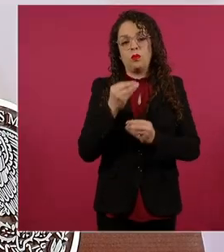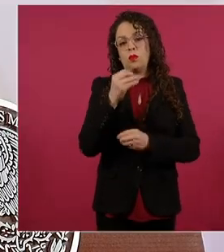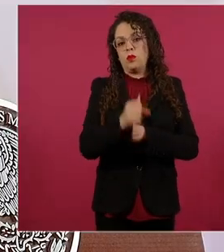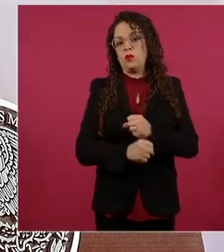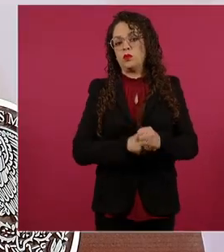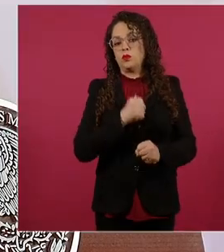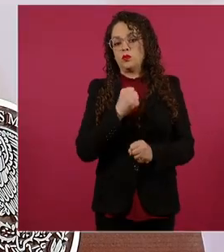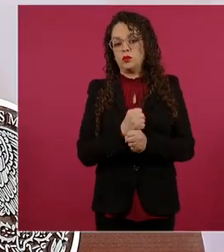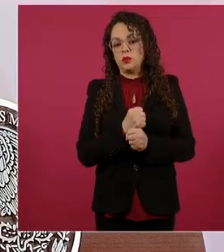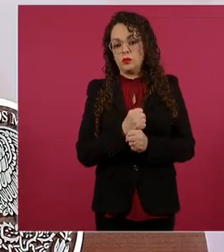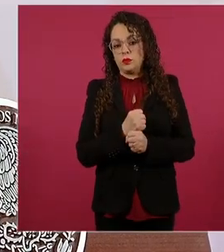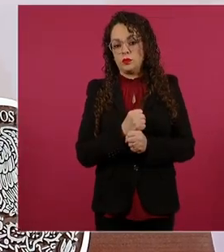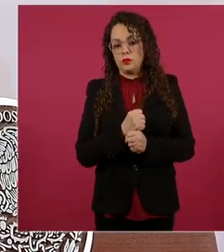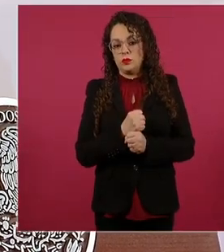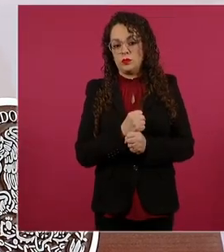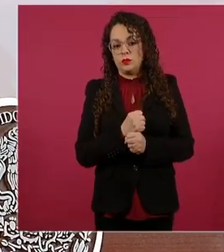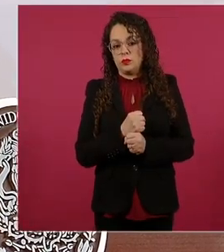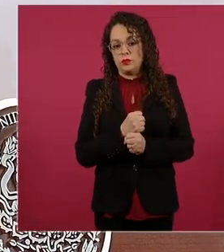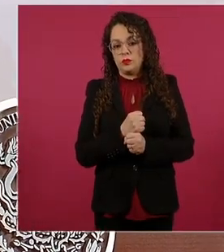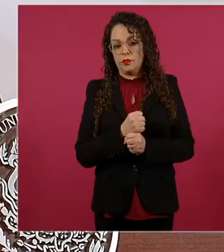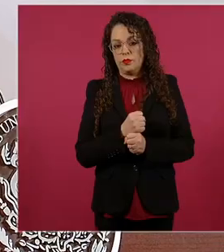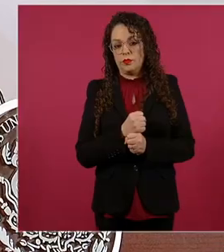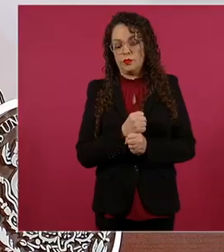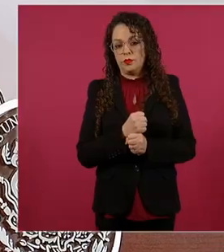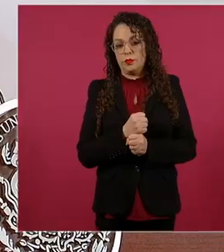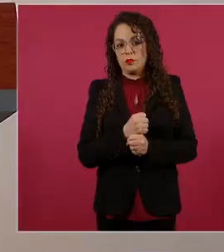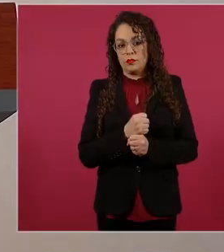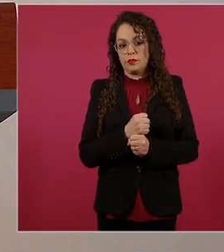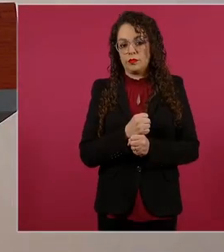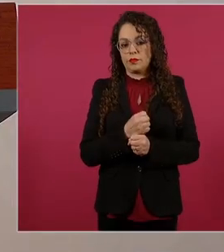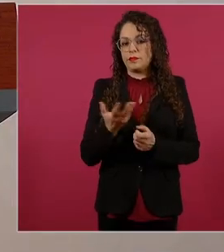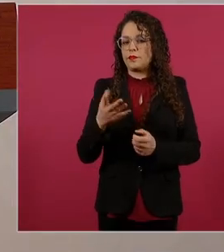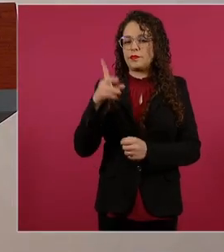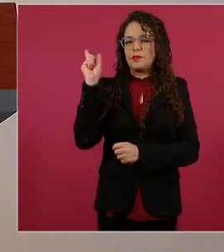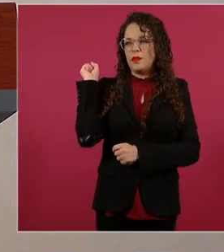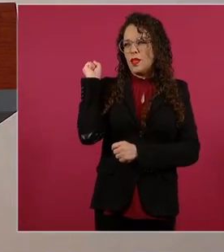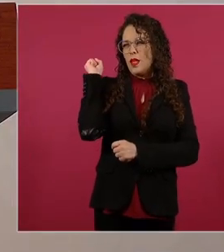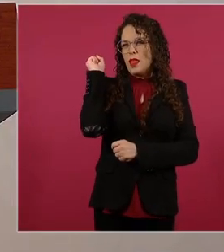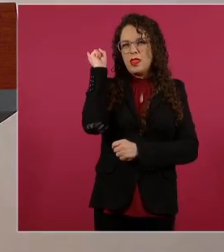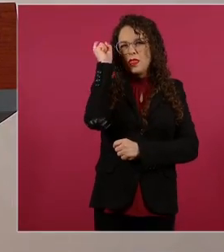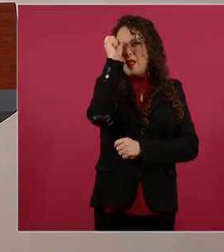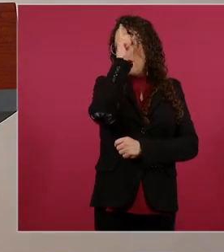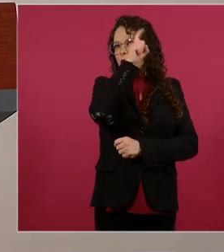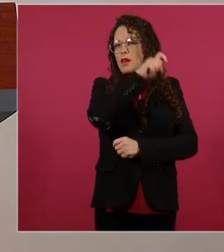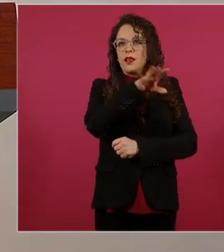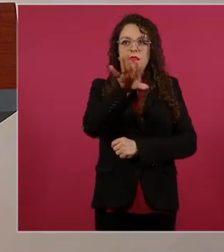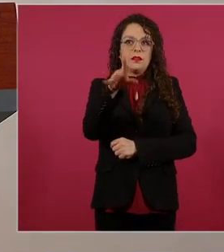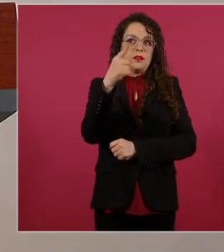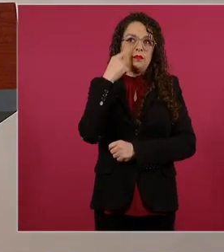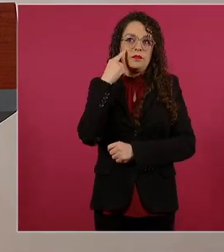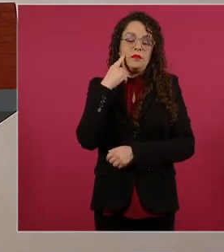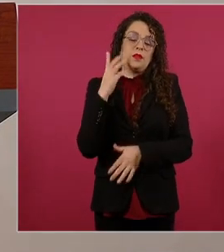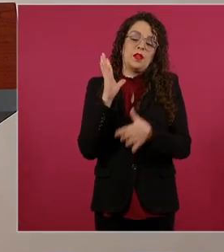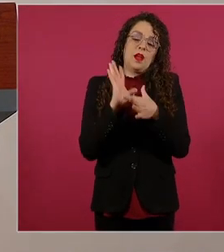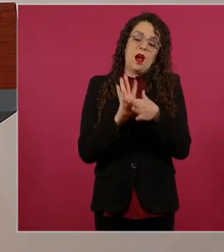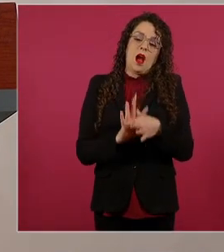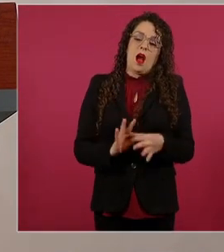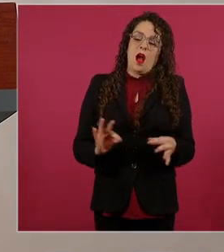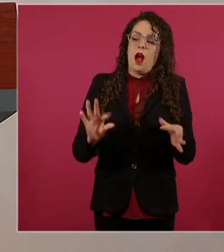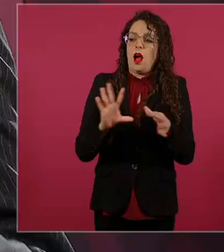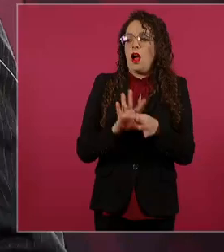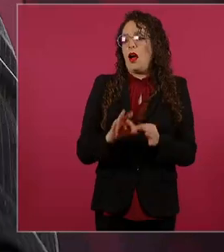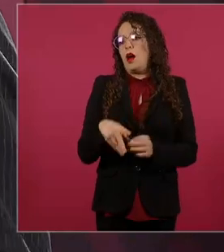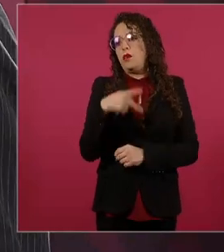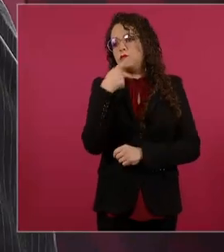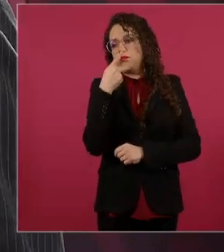porque es muy difícil que un discurso sí hay discursos muy descarados por